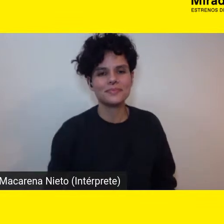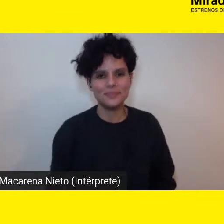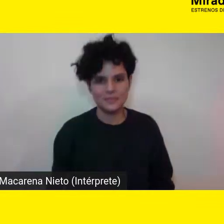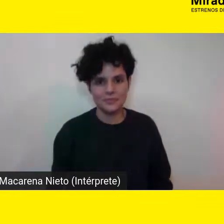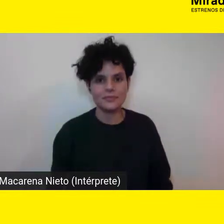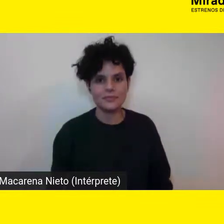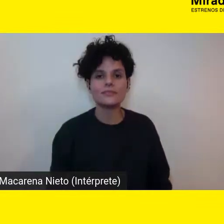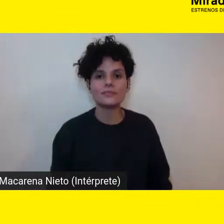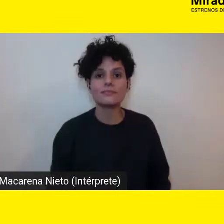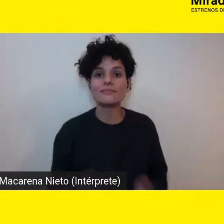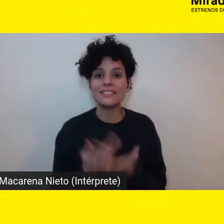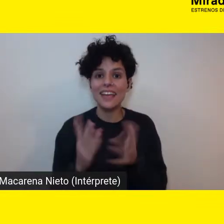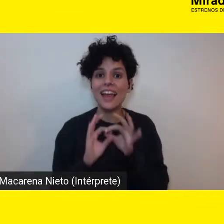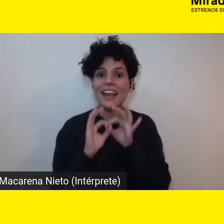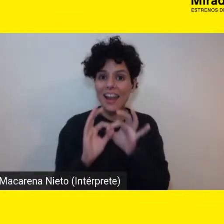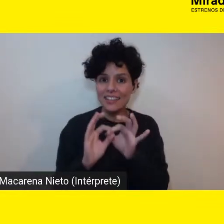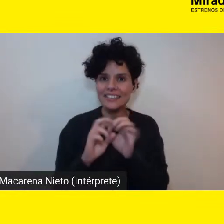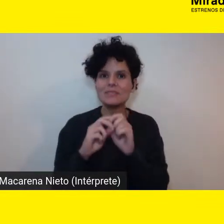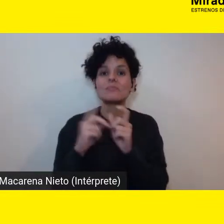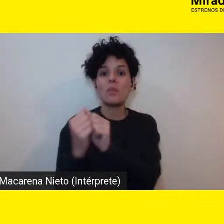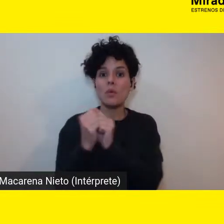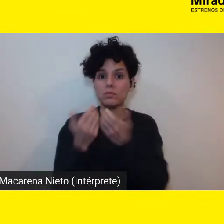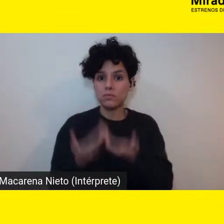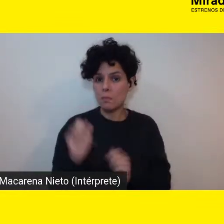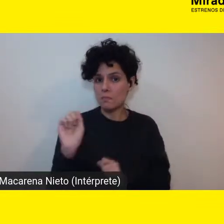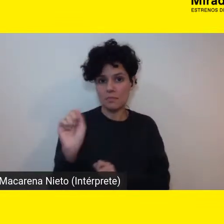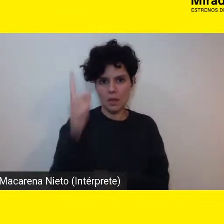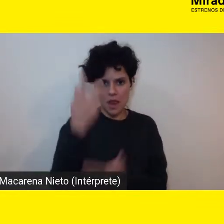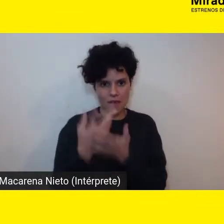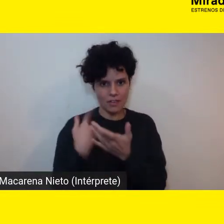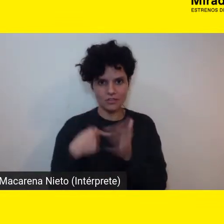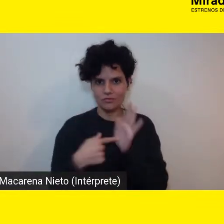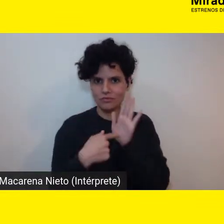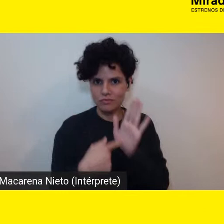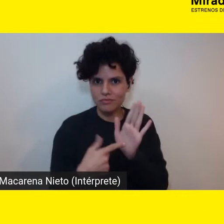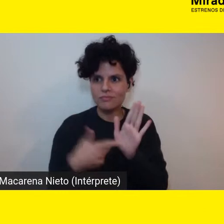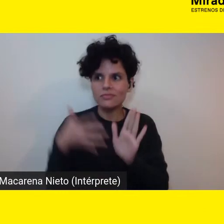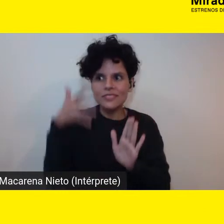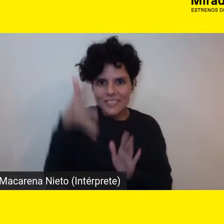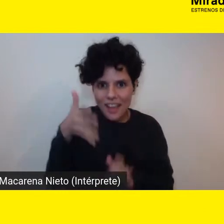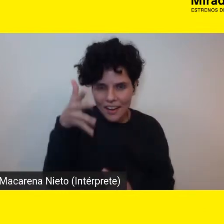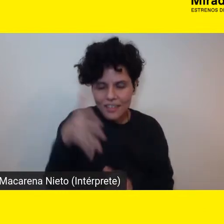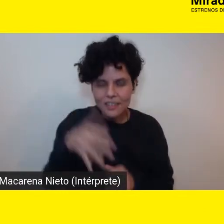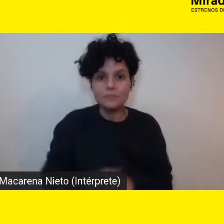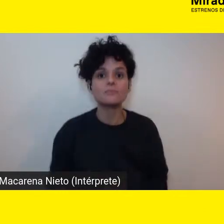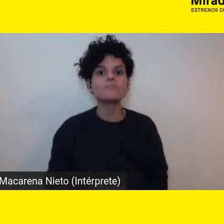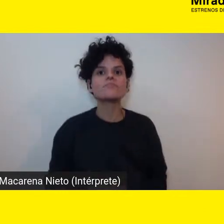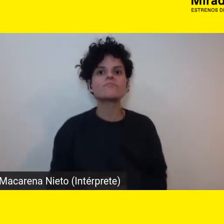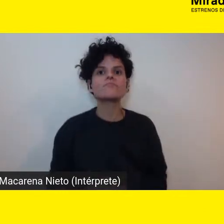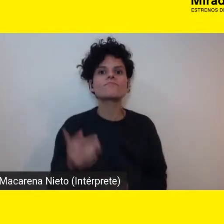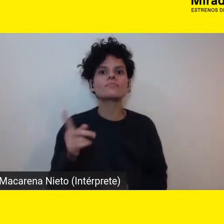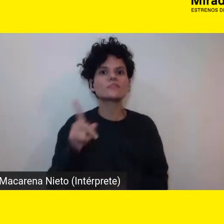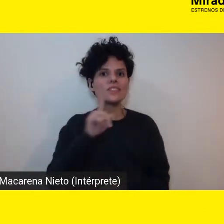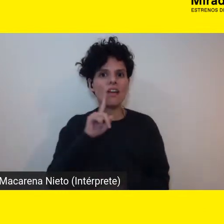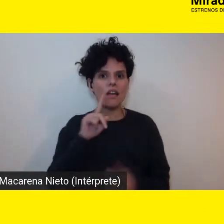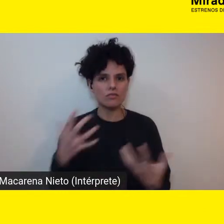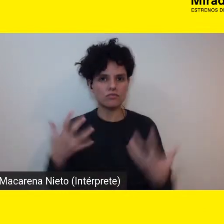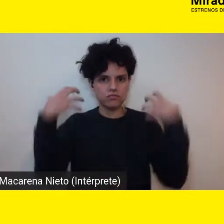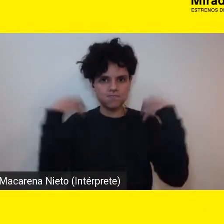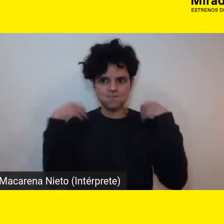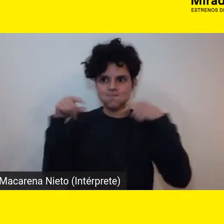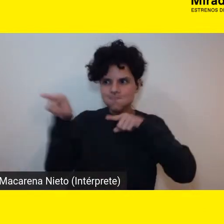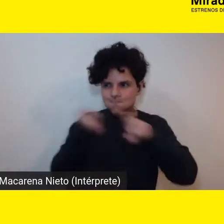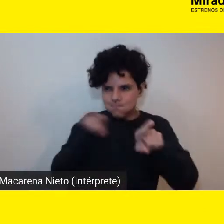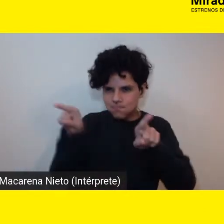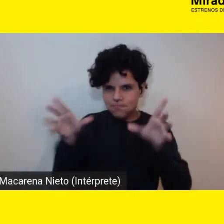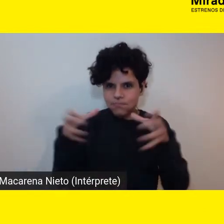Gracias por acompañarnos en nuestro primer panel. Estos paneles están organizados por la Corporación Chilena